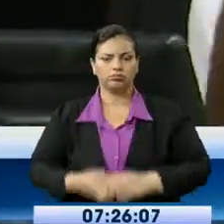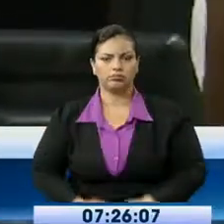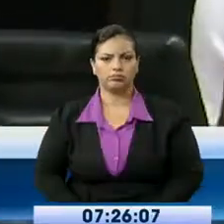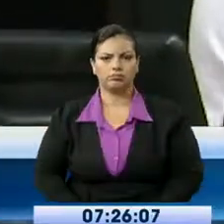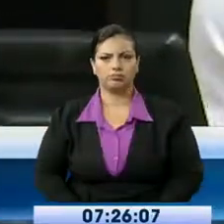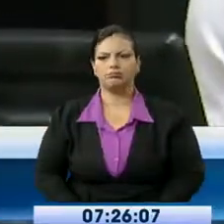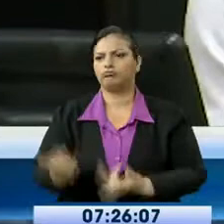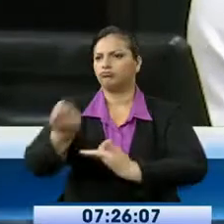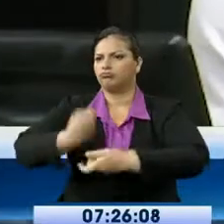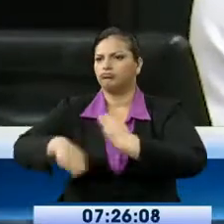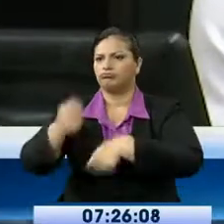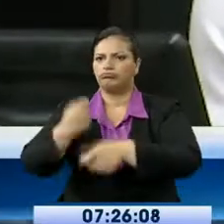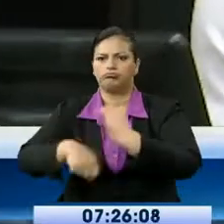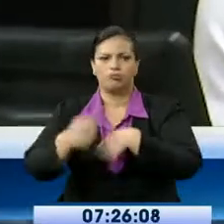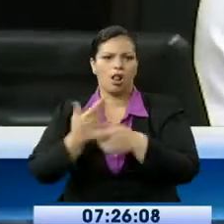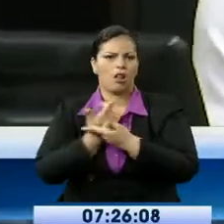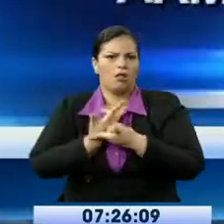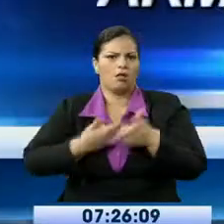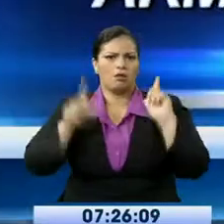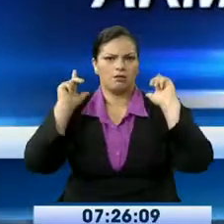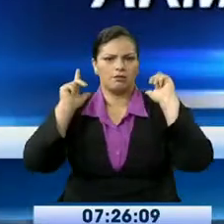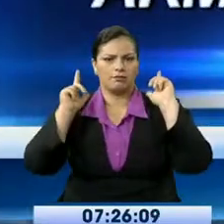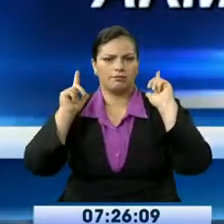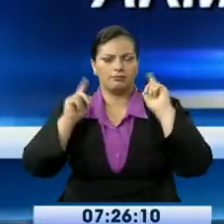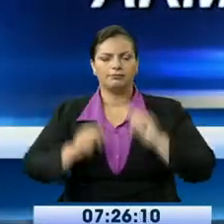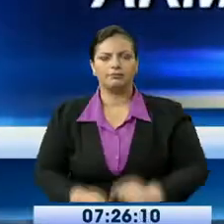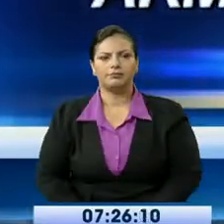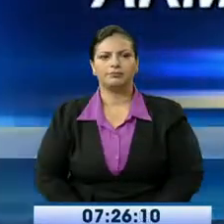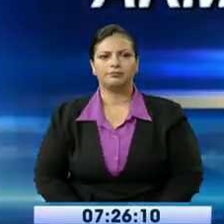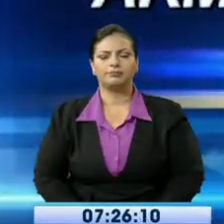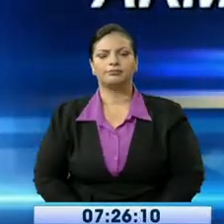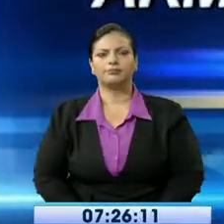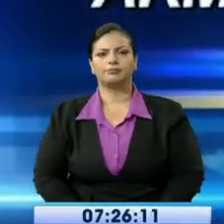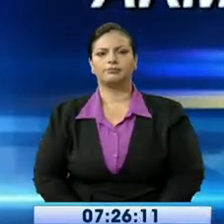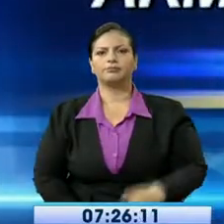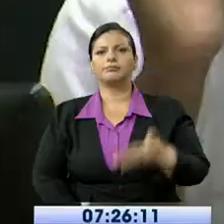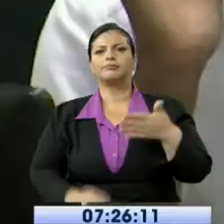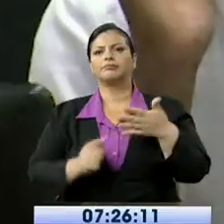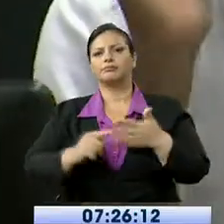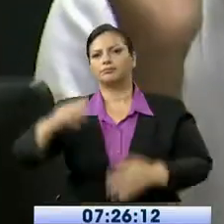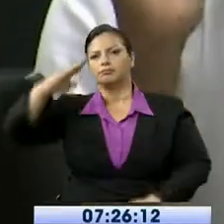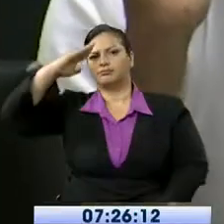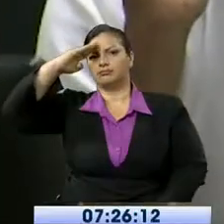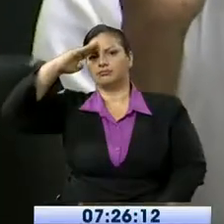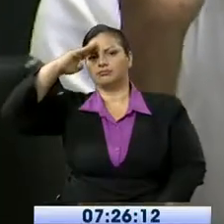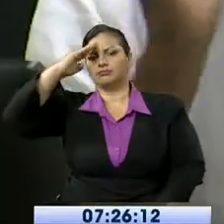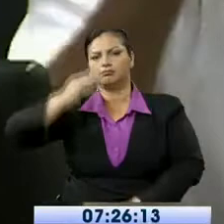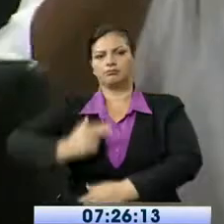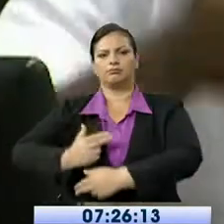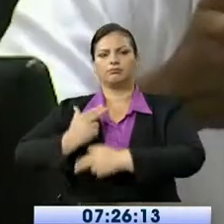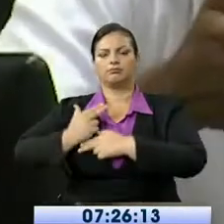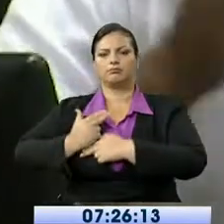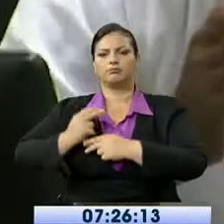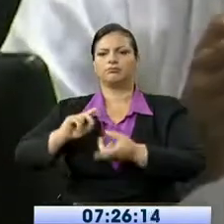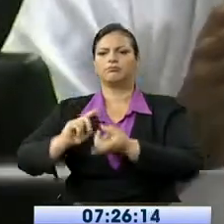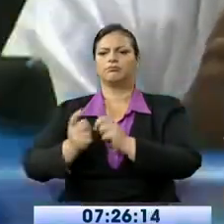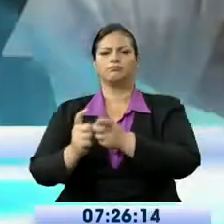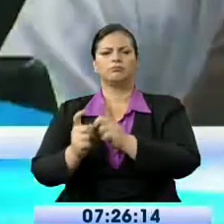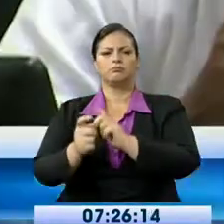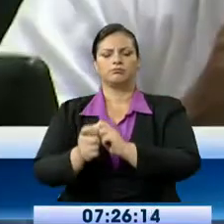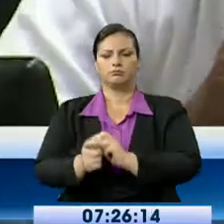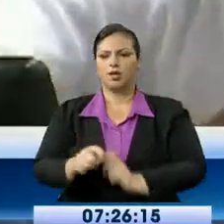comercio. Otra cosa es el libre comercio y el bobaperturismo. Cambios en las Fuerzas Armadas. Pedir el retiro. Porque si son